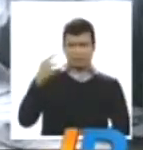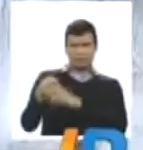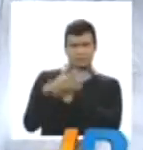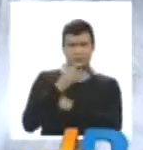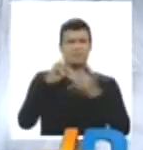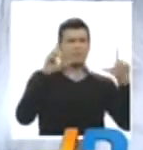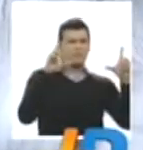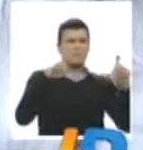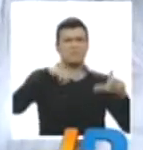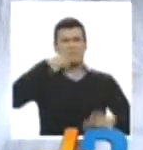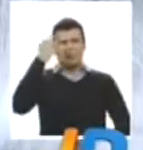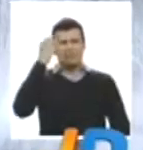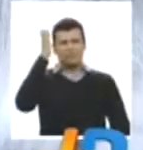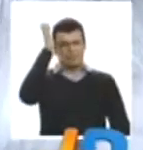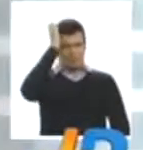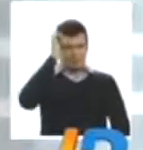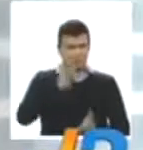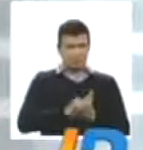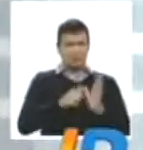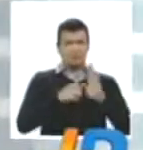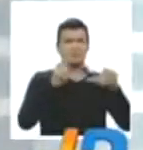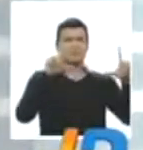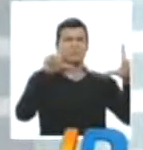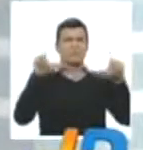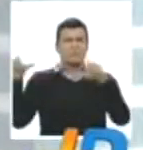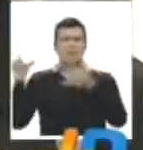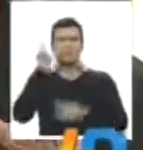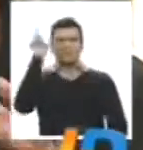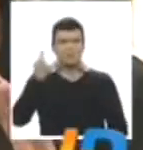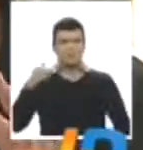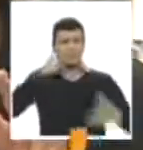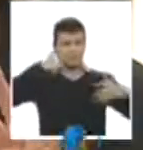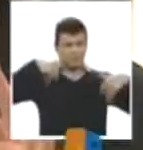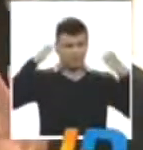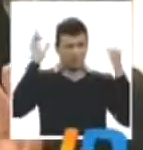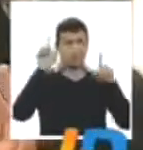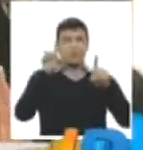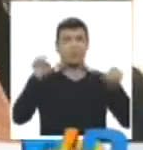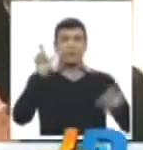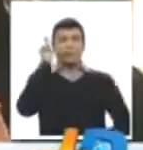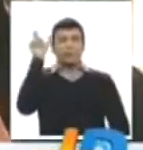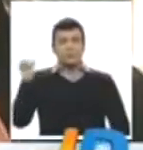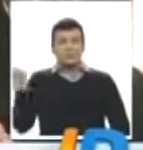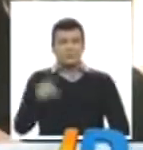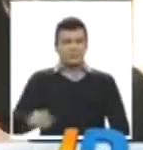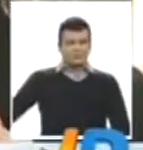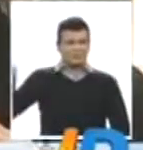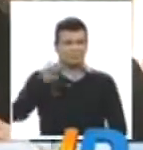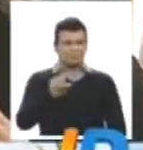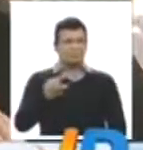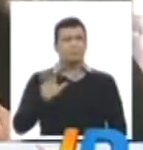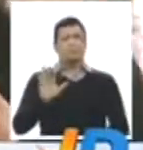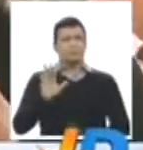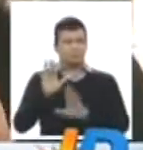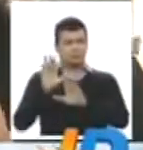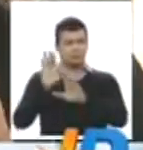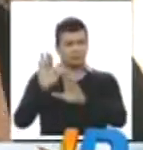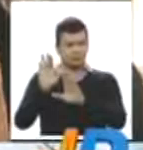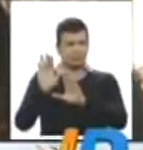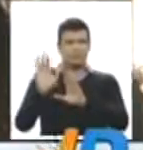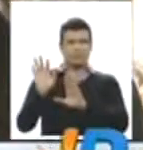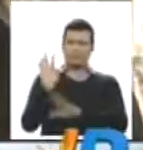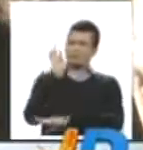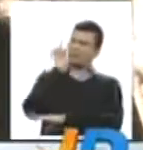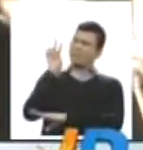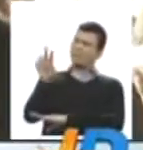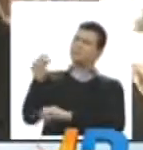en blanco y negro fueron hechas a personajes reconocidos en el medio artístico. Esos personajes que son, digamos, el estigma de